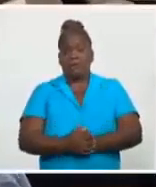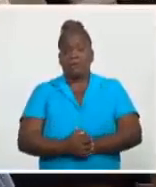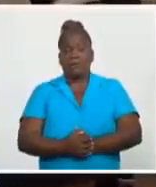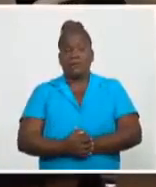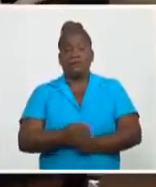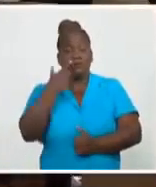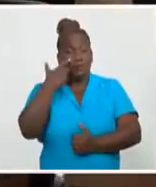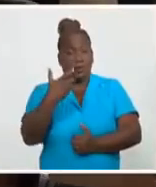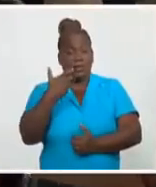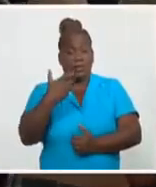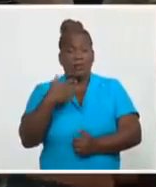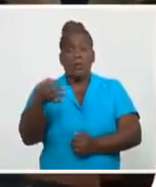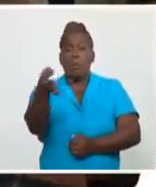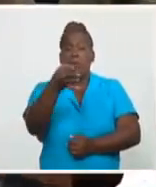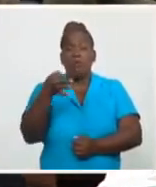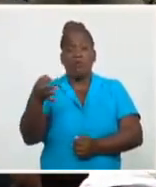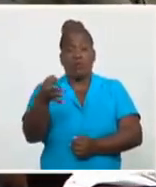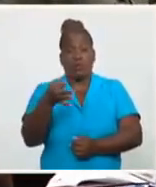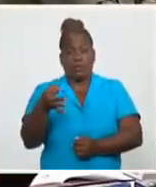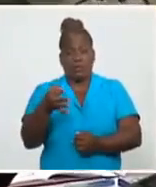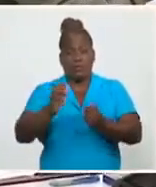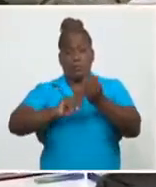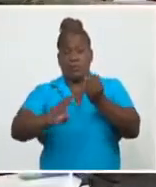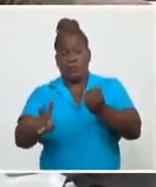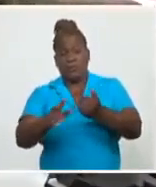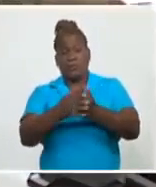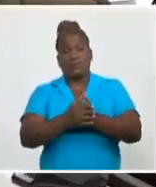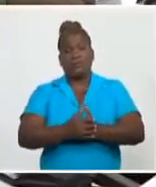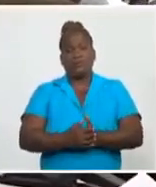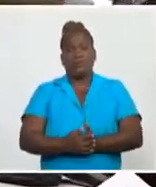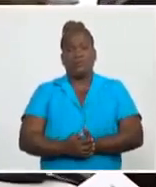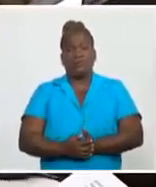énfasis en el municipio como instancia fundamental.